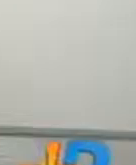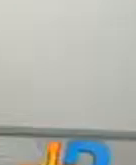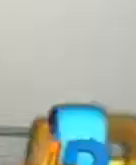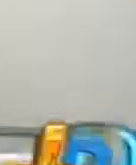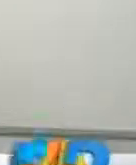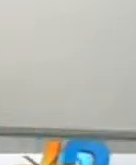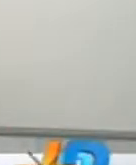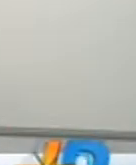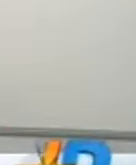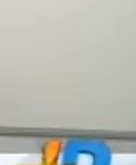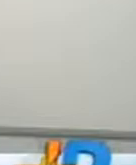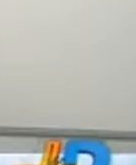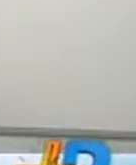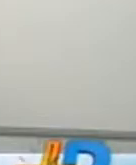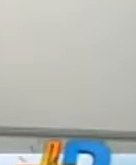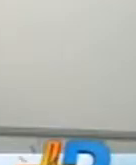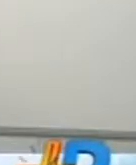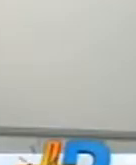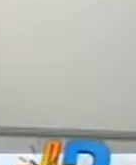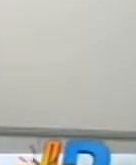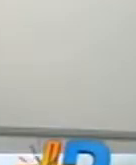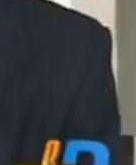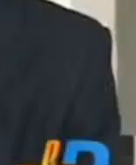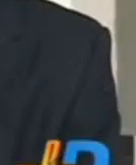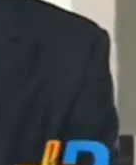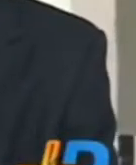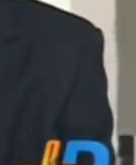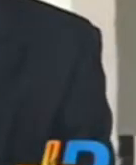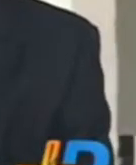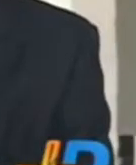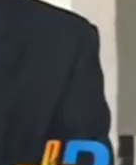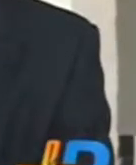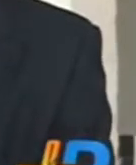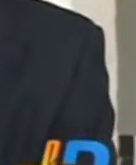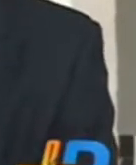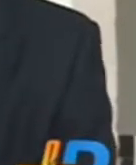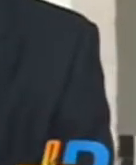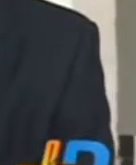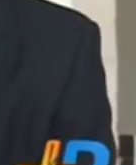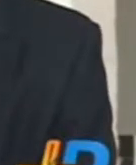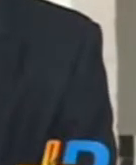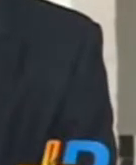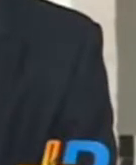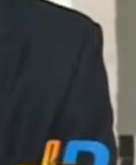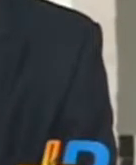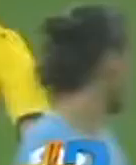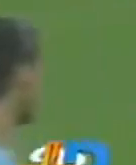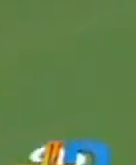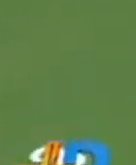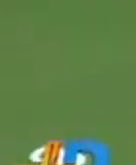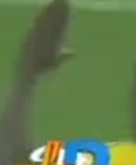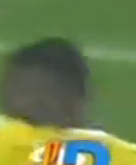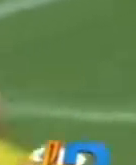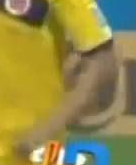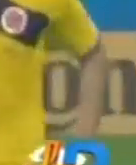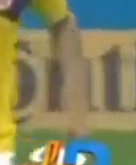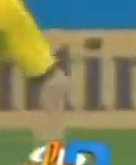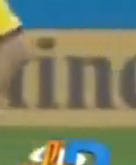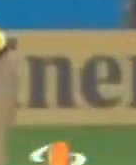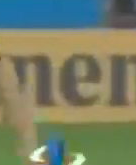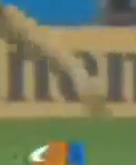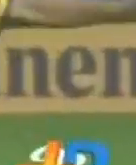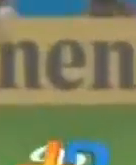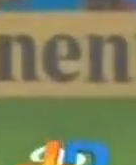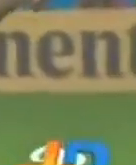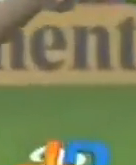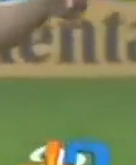Mundial. Colombia puede llegar a los cuartos de final. Puede llegar, pero sí, puede no es seguro. Lo más probable, ¿no? Tras el triunfo de Colombia sobre